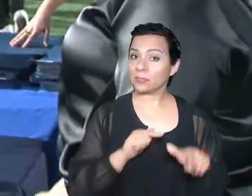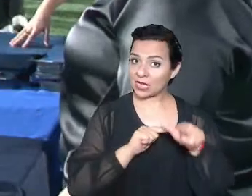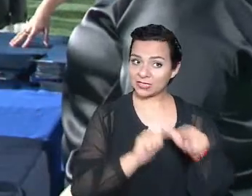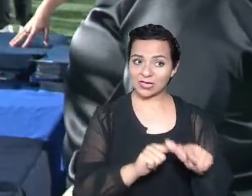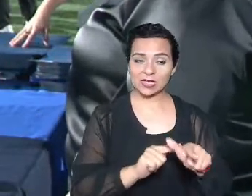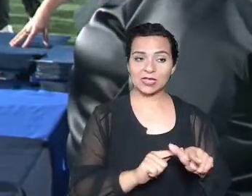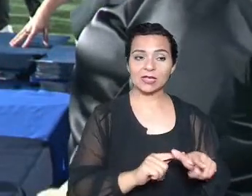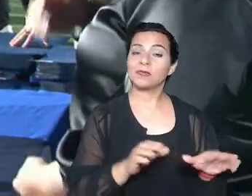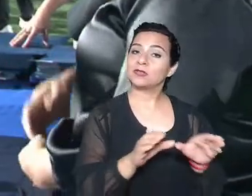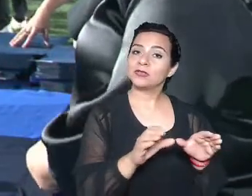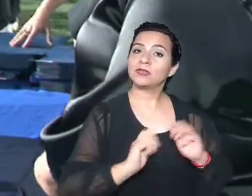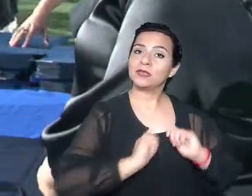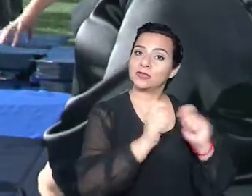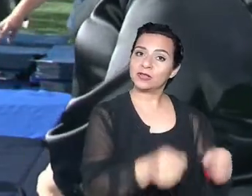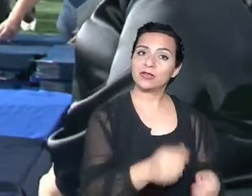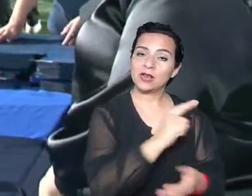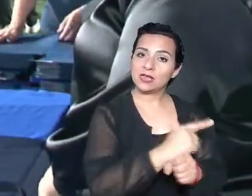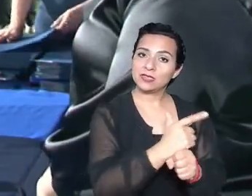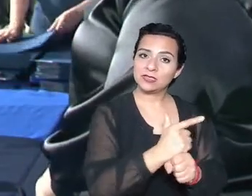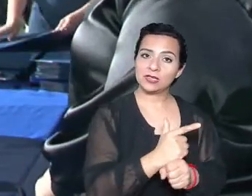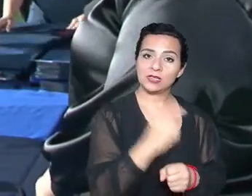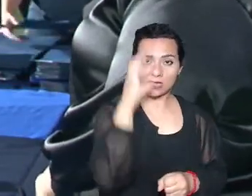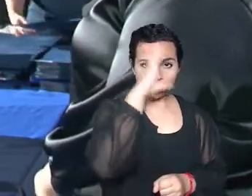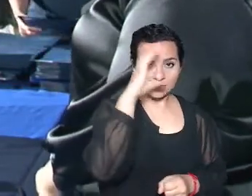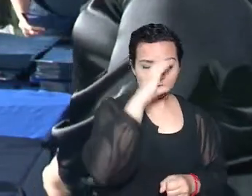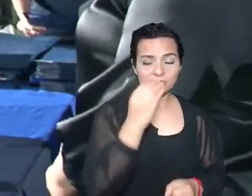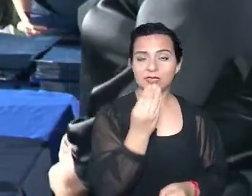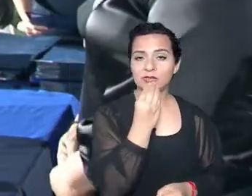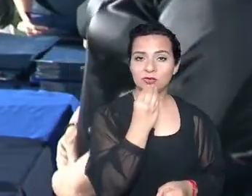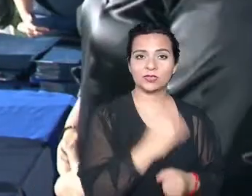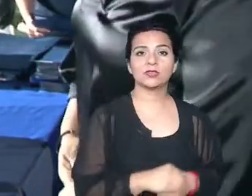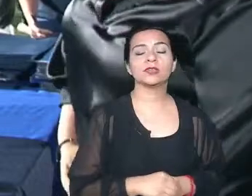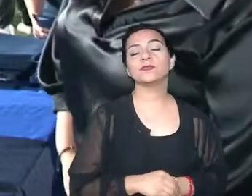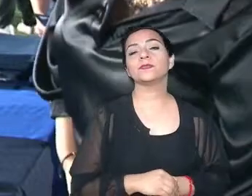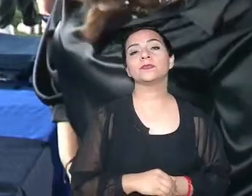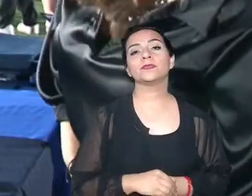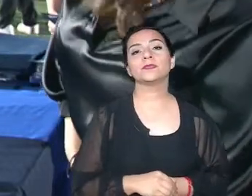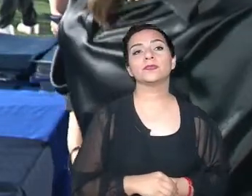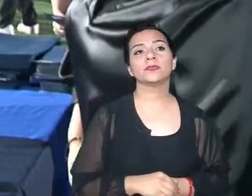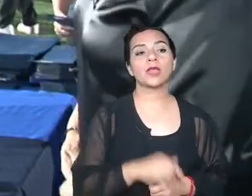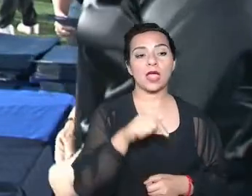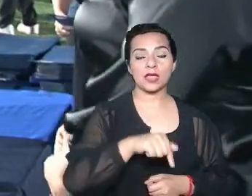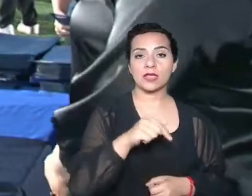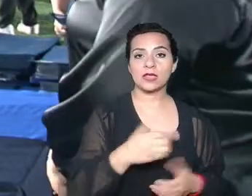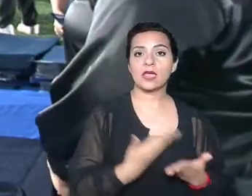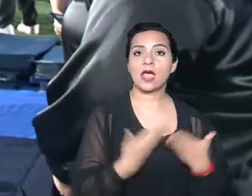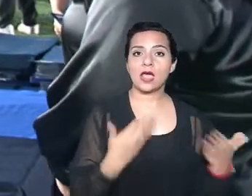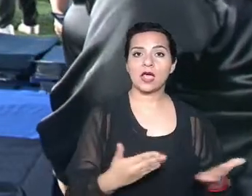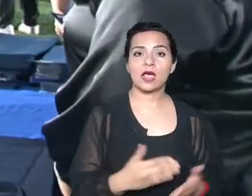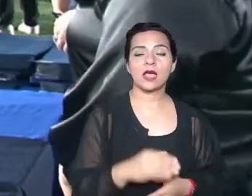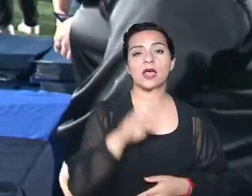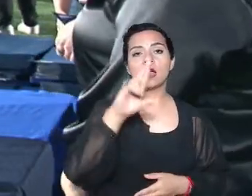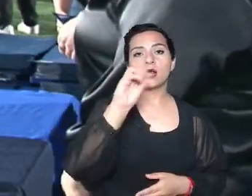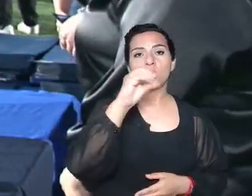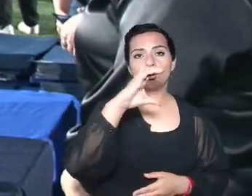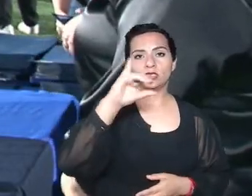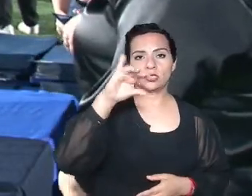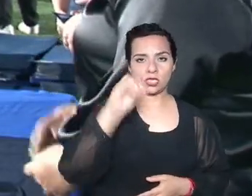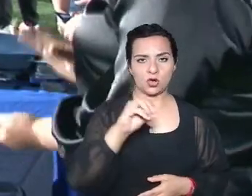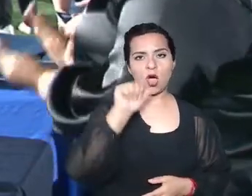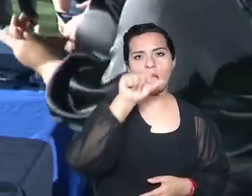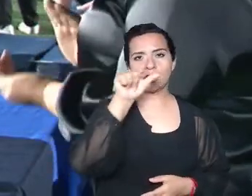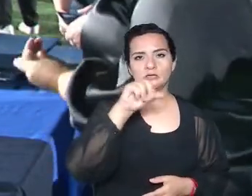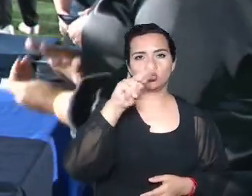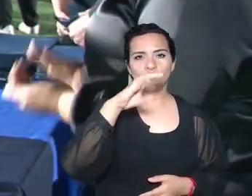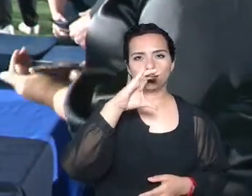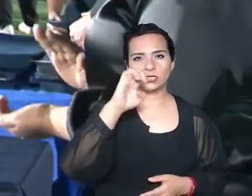Continuamos con la entrega de reconocimientos de la licenciatura en Ciencias Nutricionales y toca el turno a Rocío Azucena Valdenegro